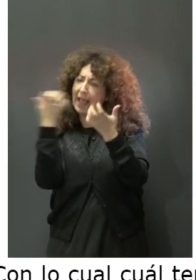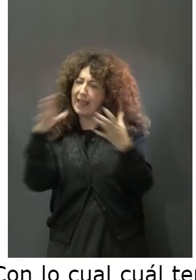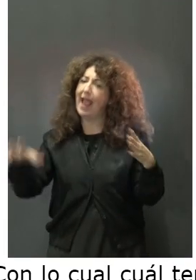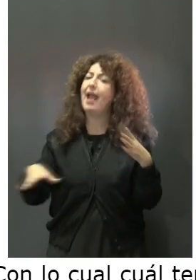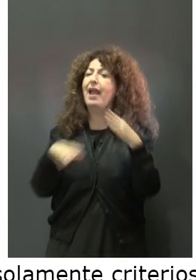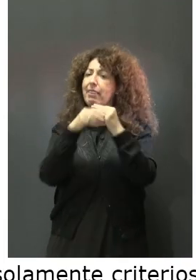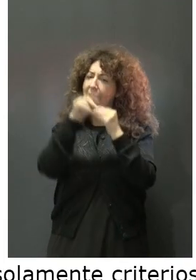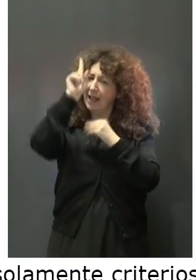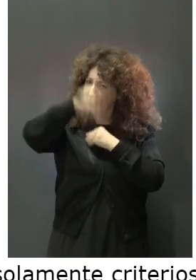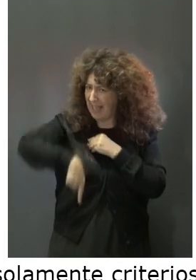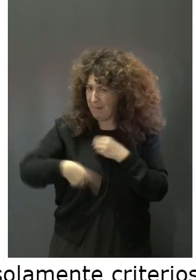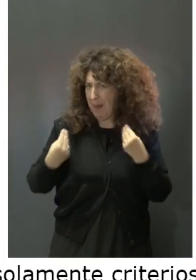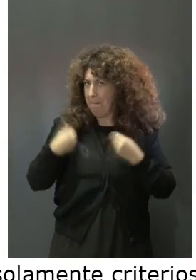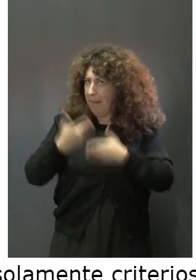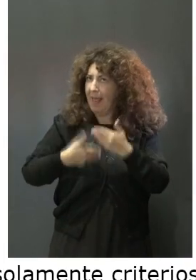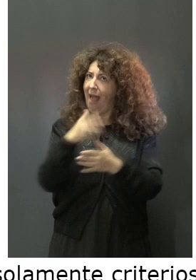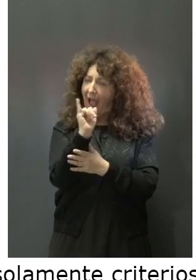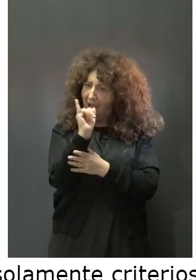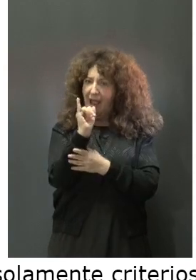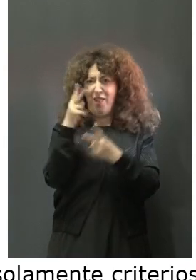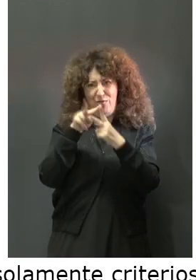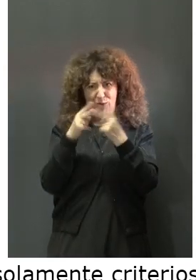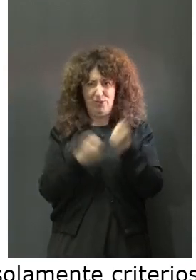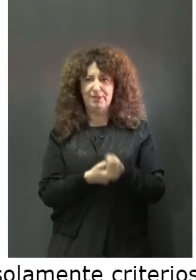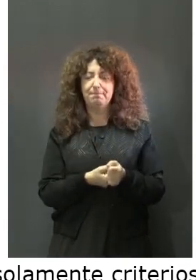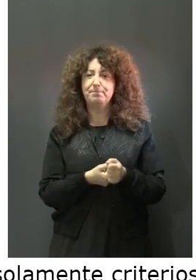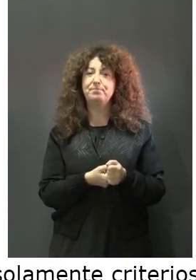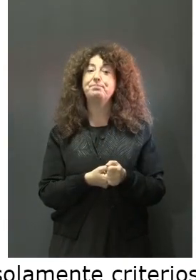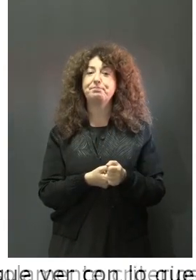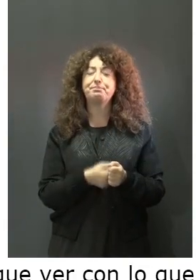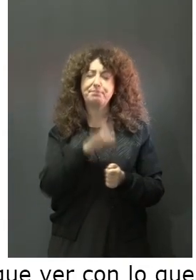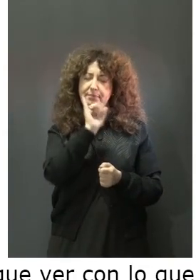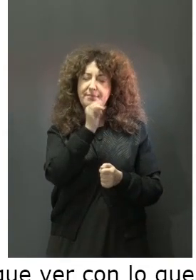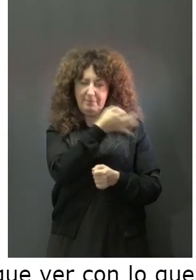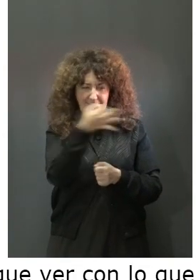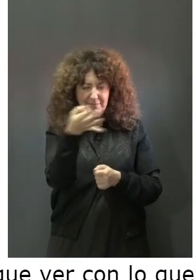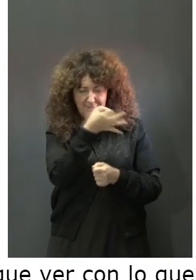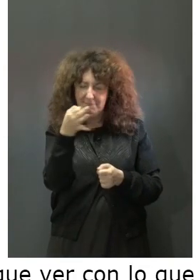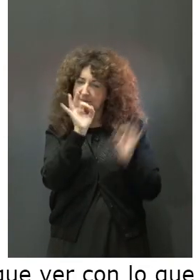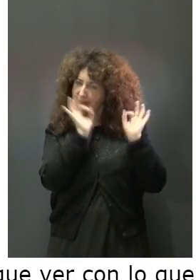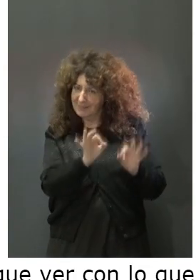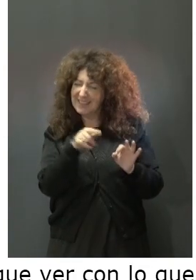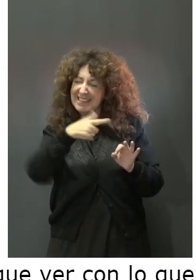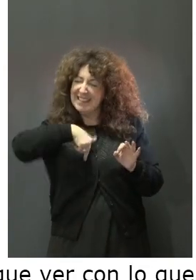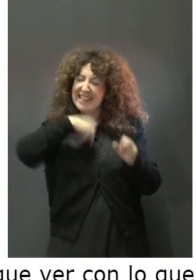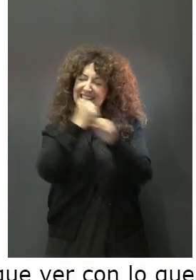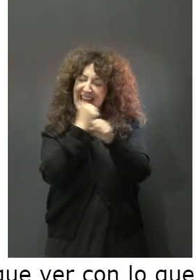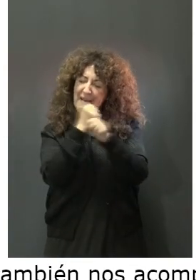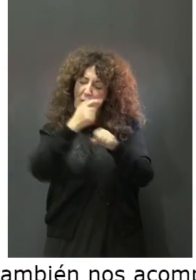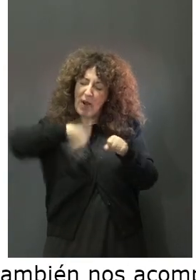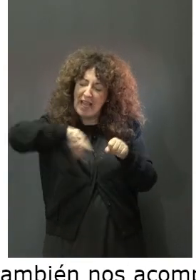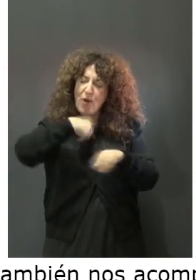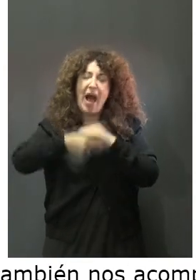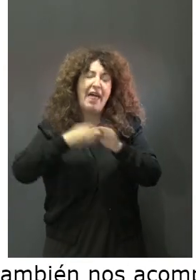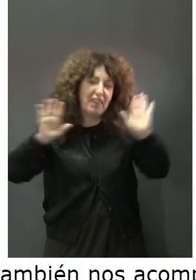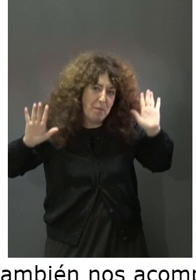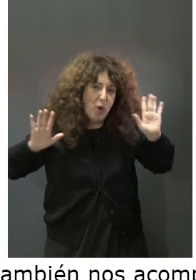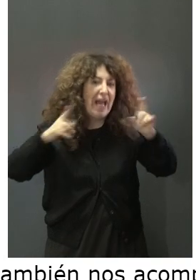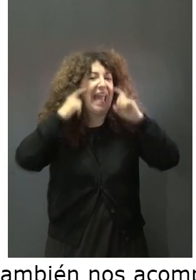acompañe en nuestra vida cotidiana, ¿no? Sí, en efecto, así es. Ese es el trabajo que hacemos o intentamos